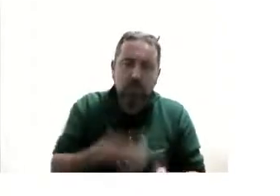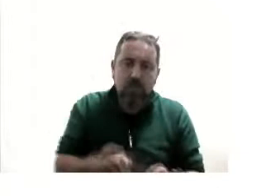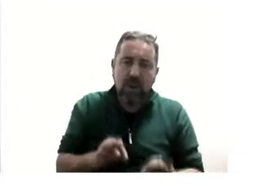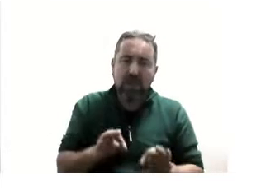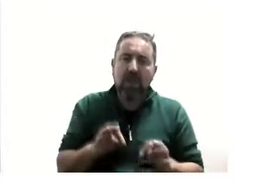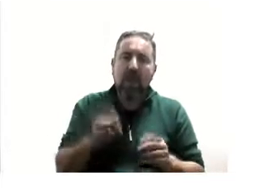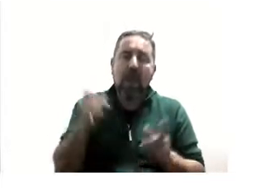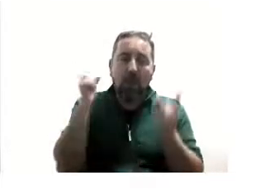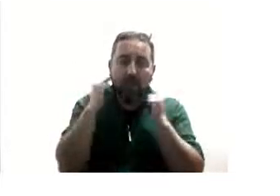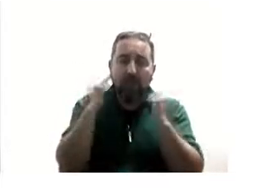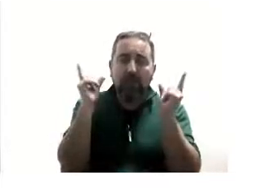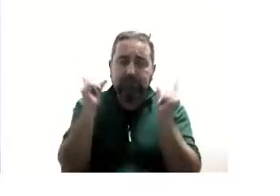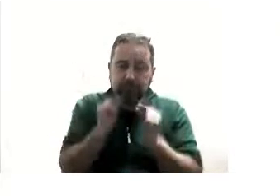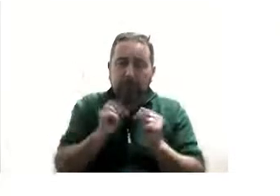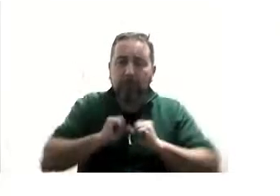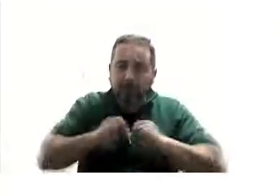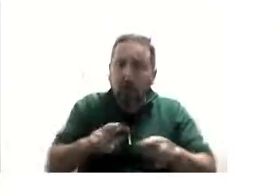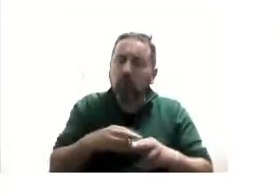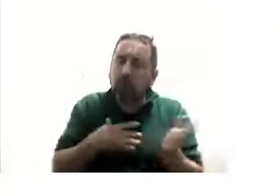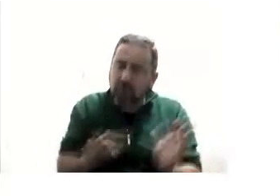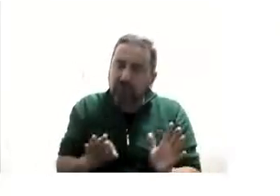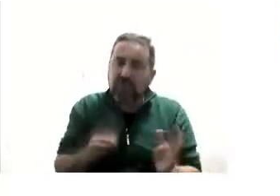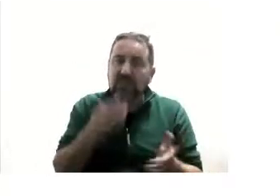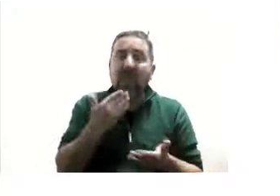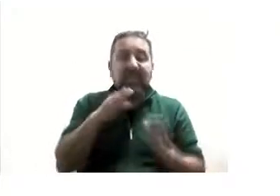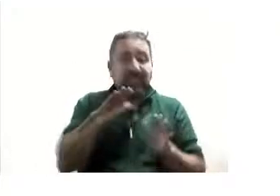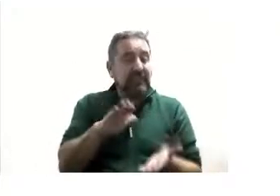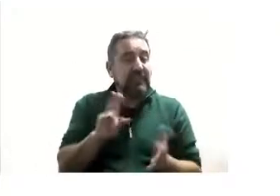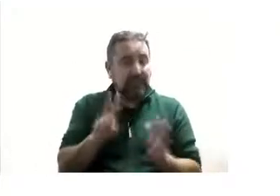de esa audición. Es un caso que desde los 7 años